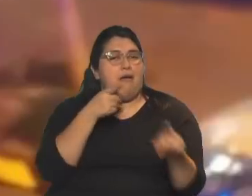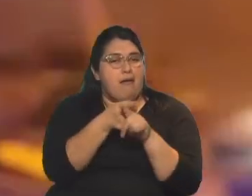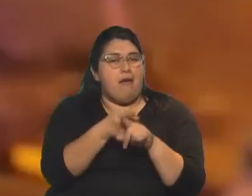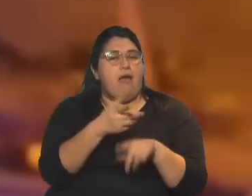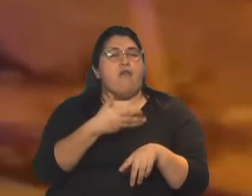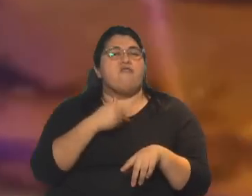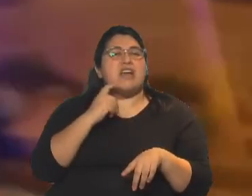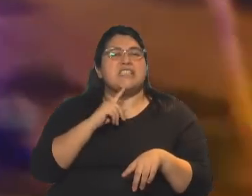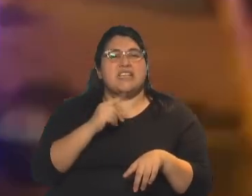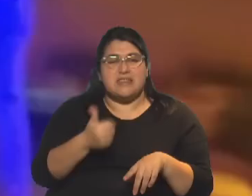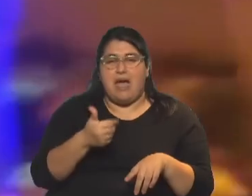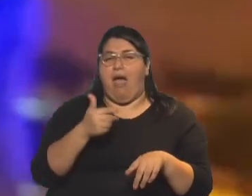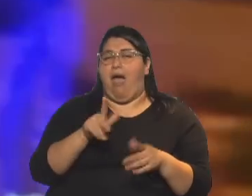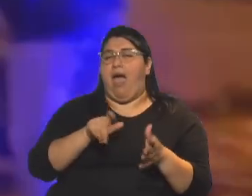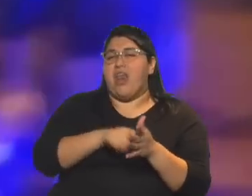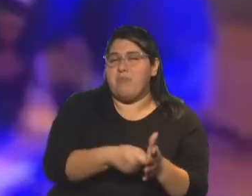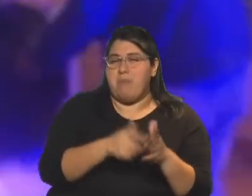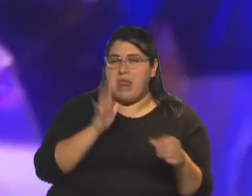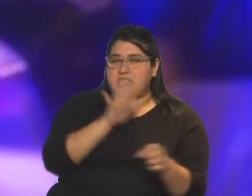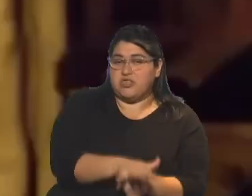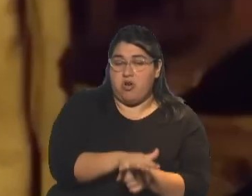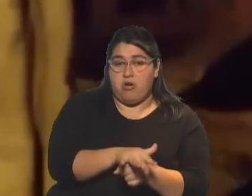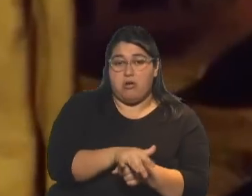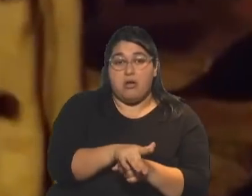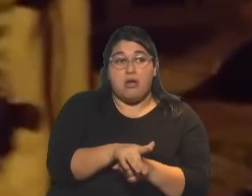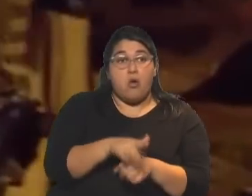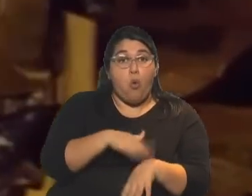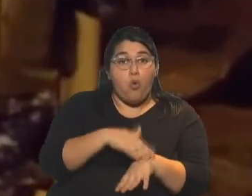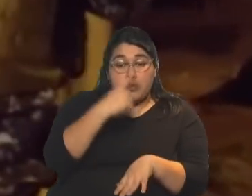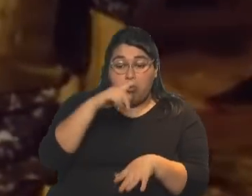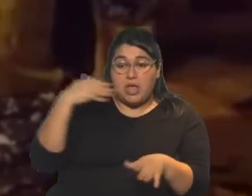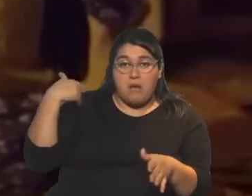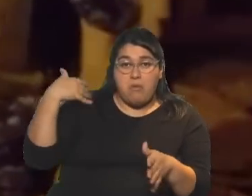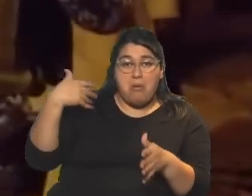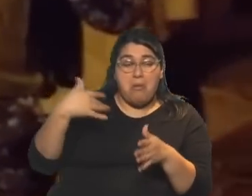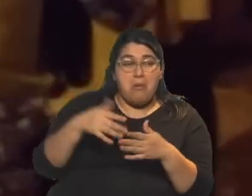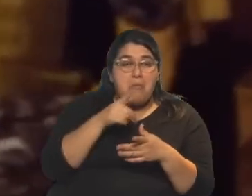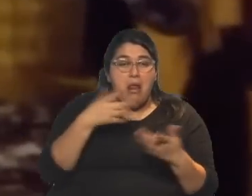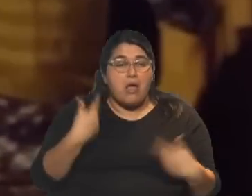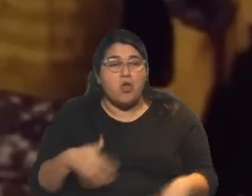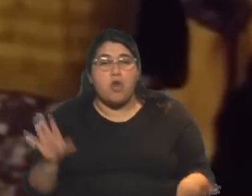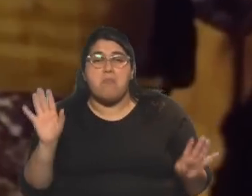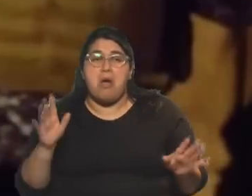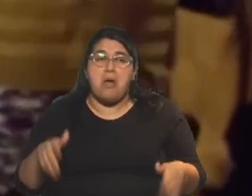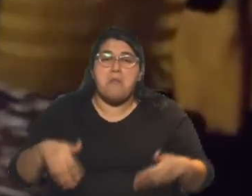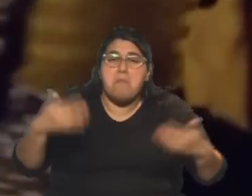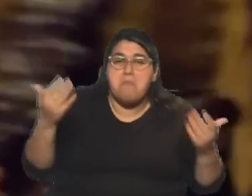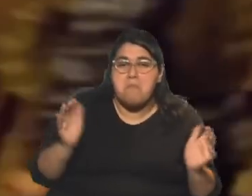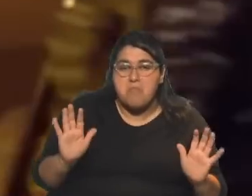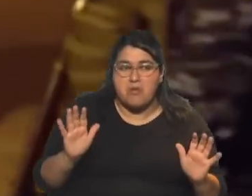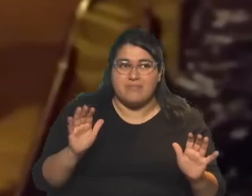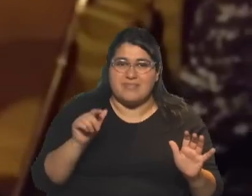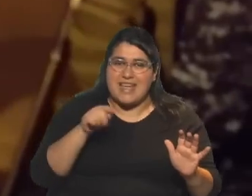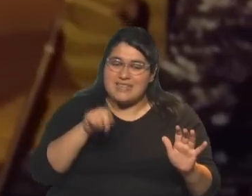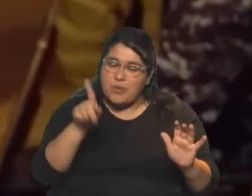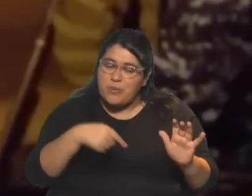represivos y que se los ha naturalizado en el último tiempo y se les da un aire terrible y se juega un